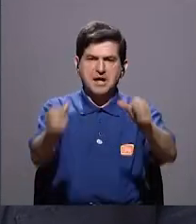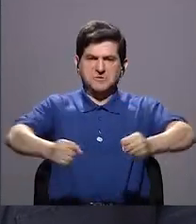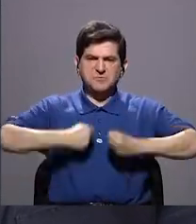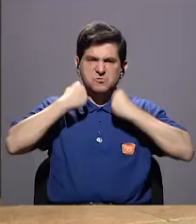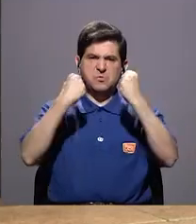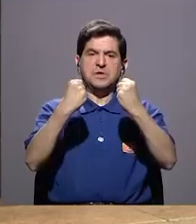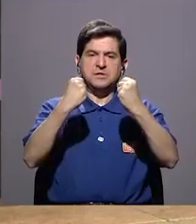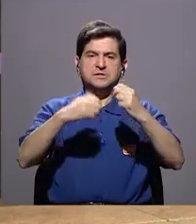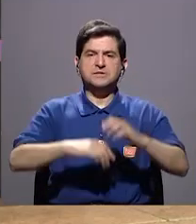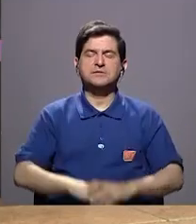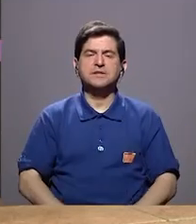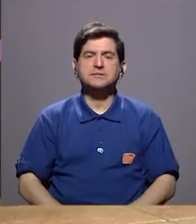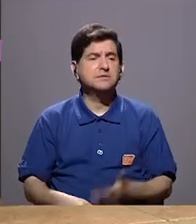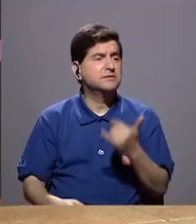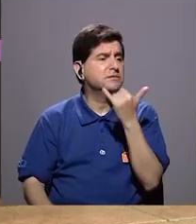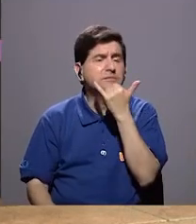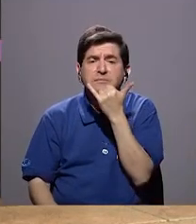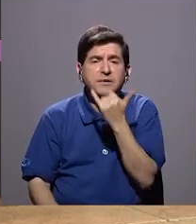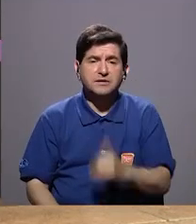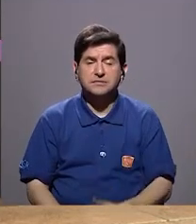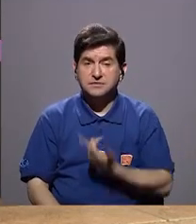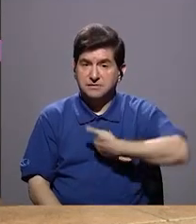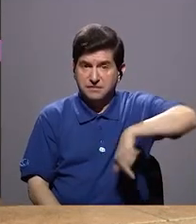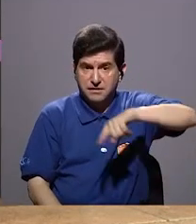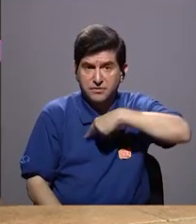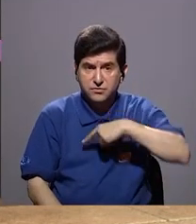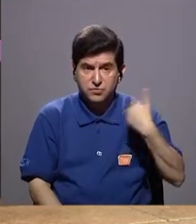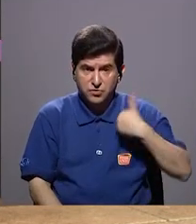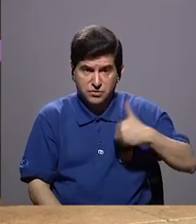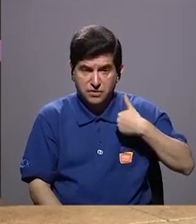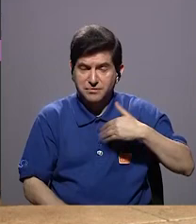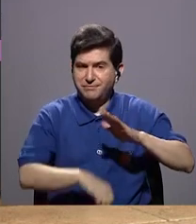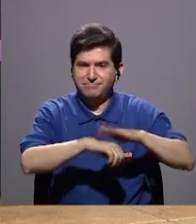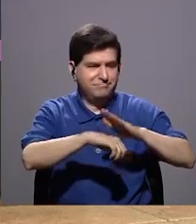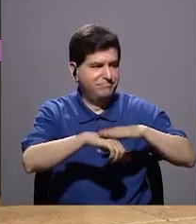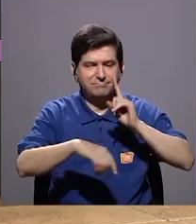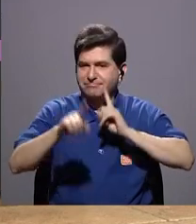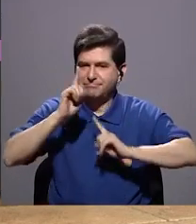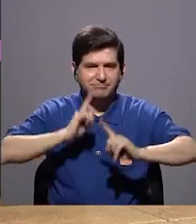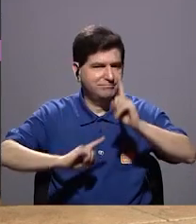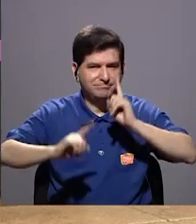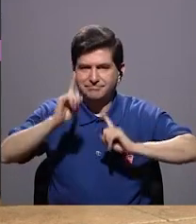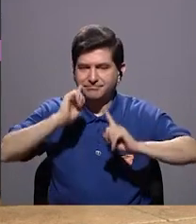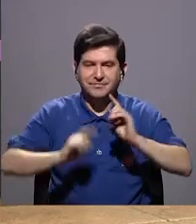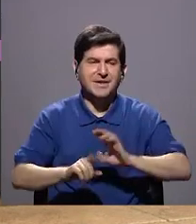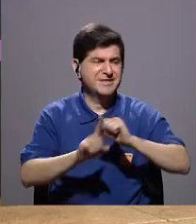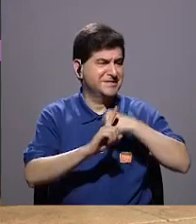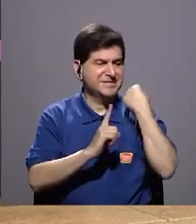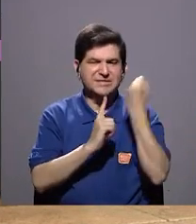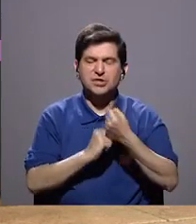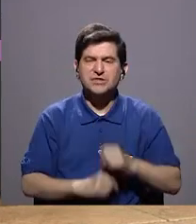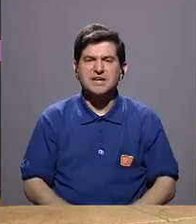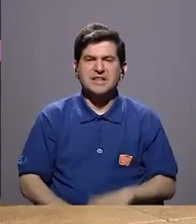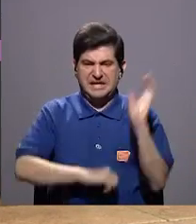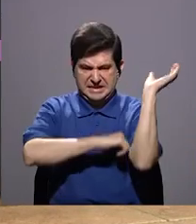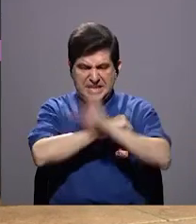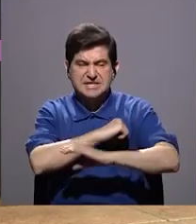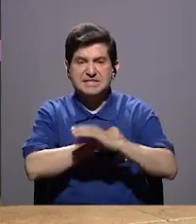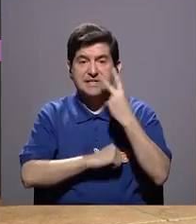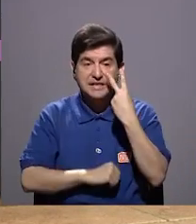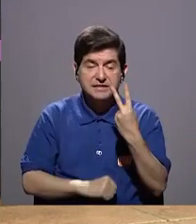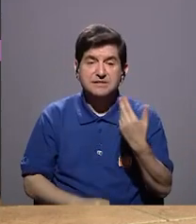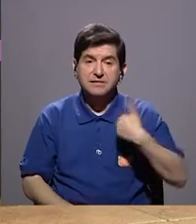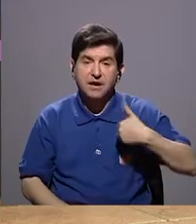más fuertes. ¿Qué es lo que sucede? Que a nosotros, a los hombres, no nos permiten llorar. La sociedad nos castiga si